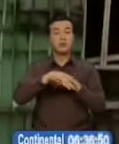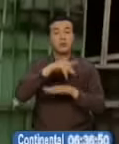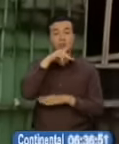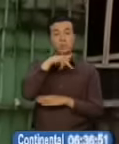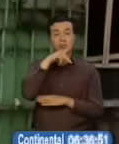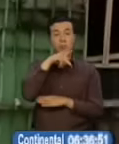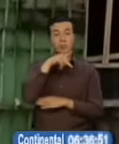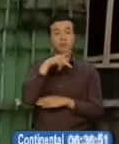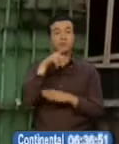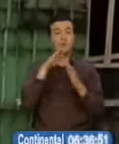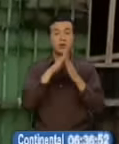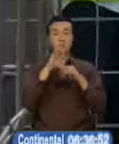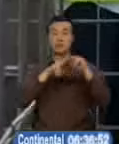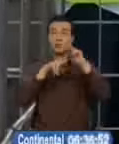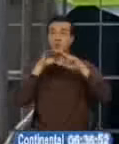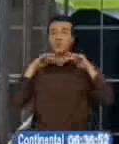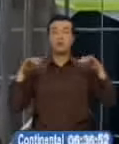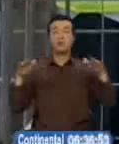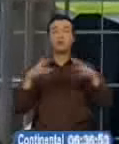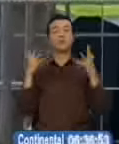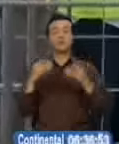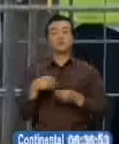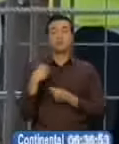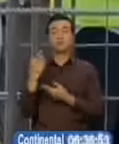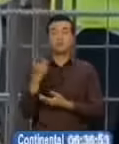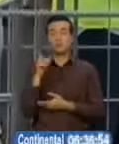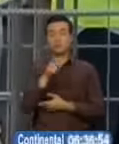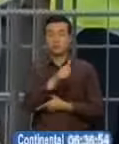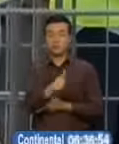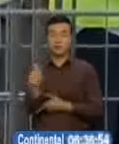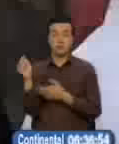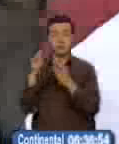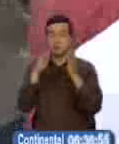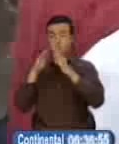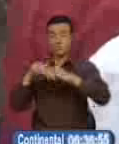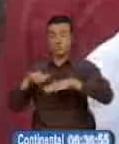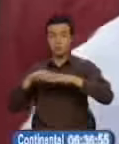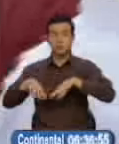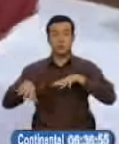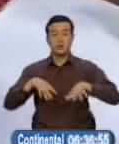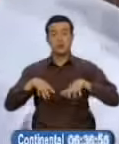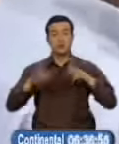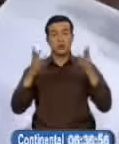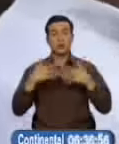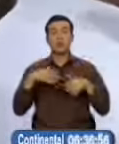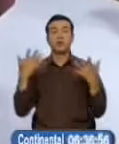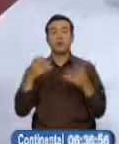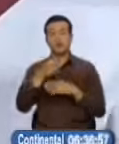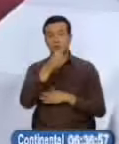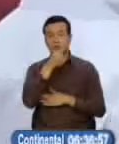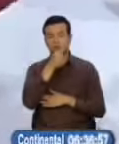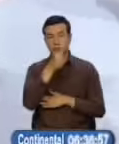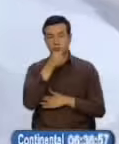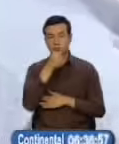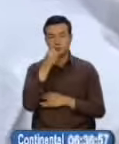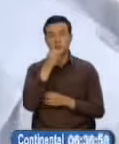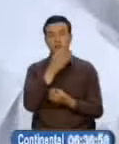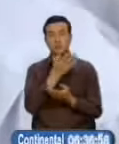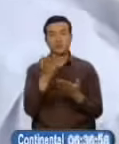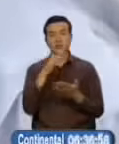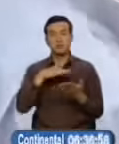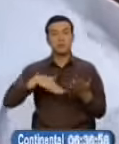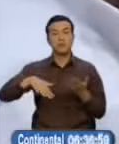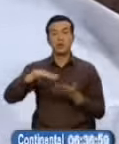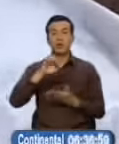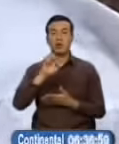Guavitos, donde se levantan casas que serán entregadas a los damnificados del terremoto. Las actividades concluyeron con el conversatorio con los medios de comunicación en